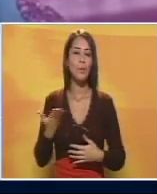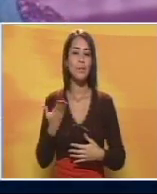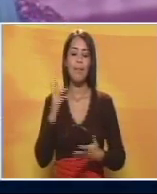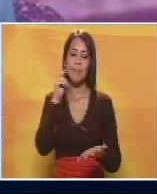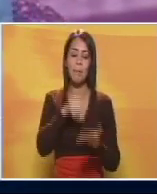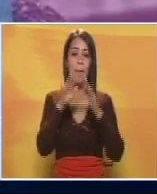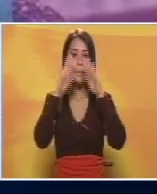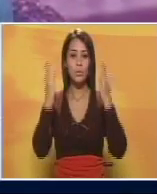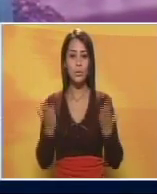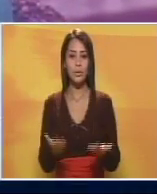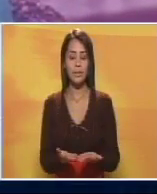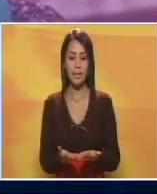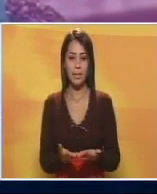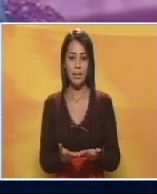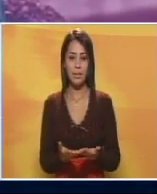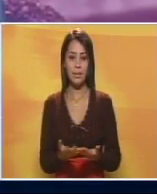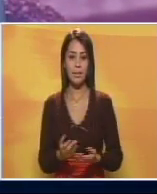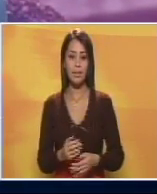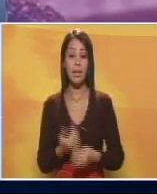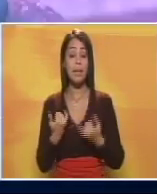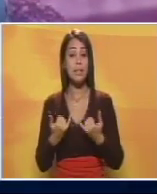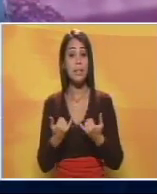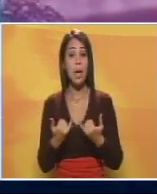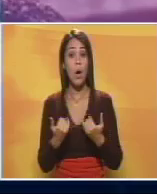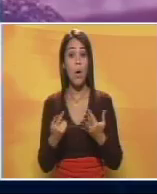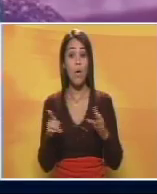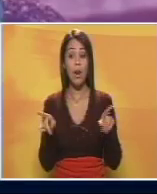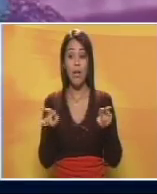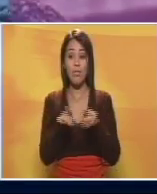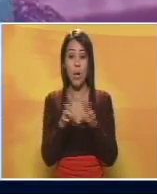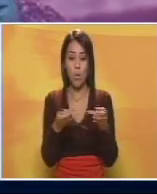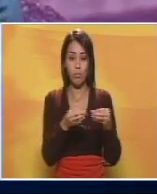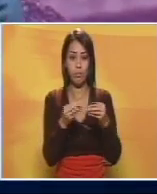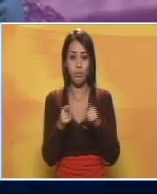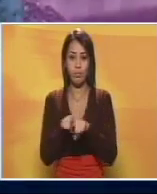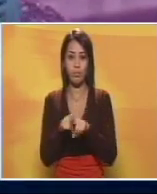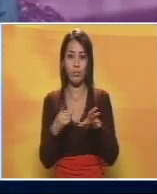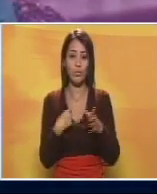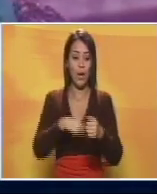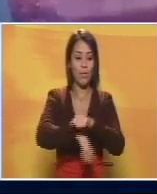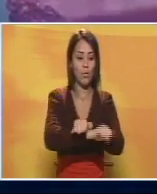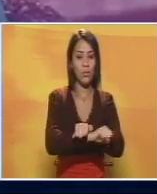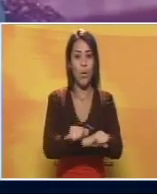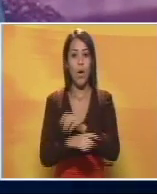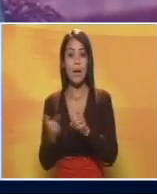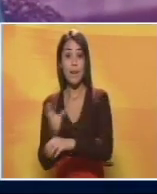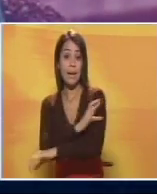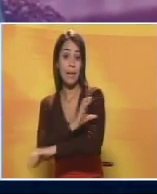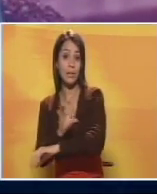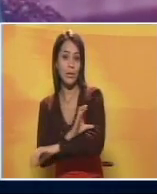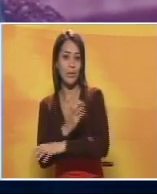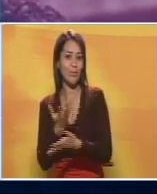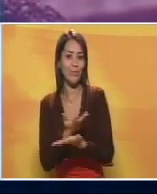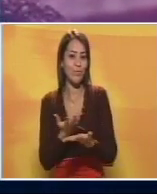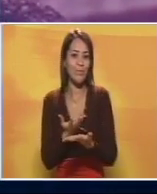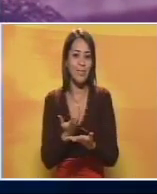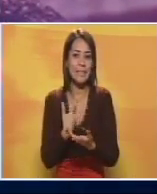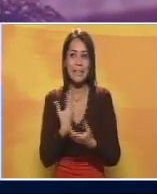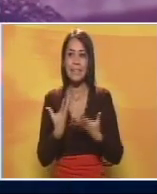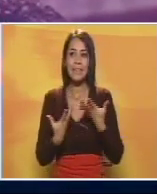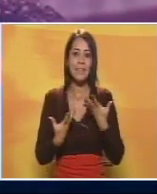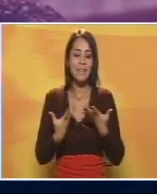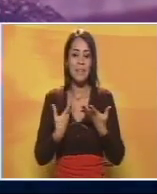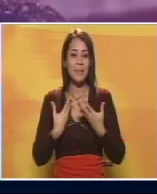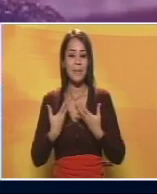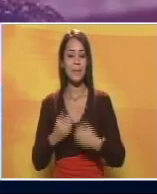mundial y ahora se juntaron mis dos pasiones, ¿no? El fútbol y la música. Así que no voy a estar dentro